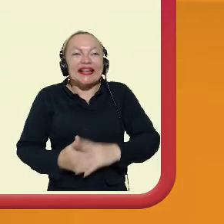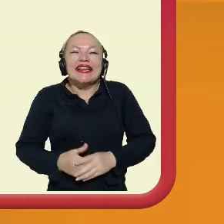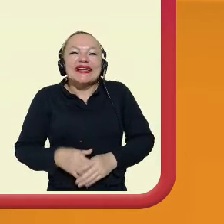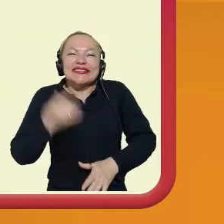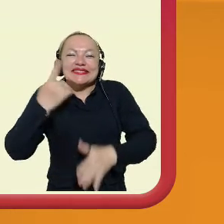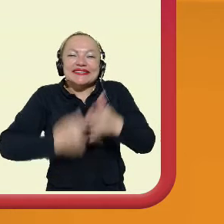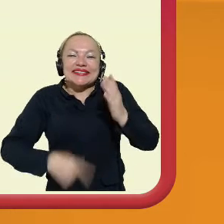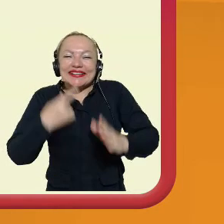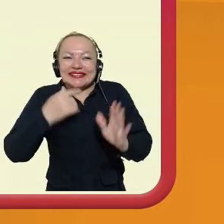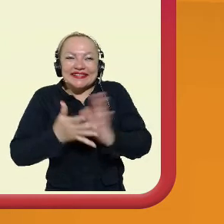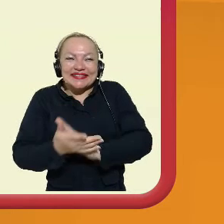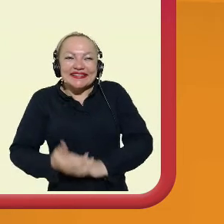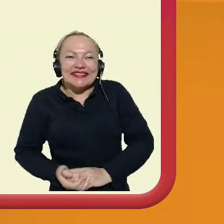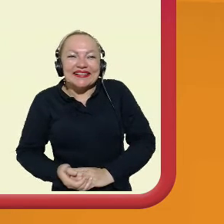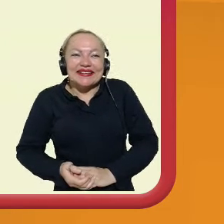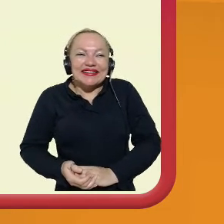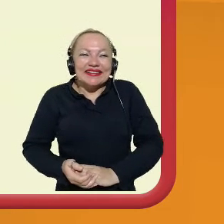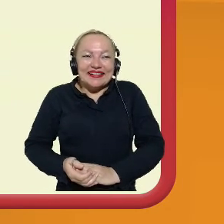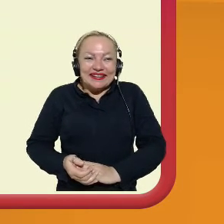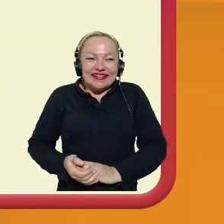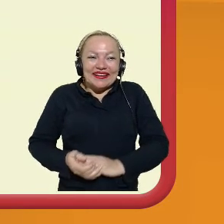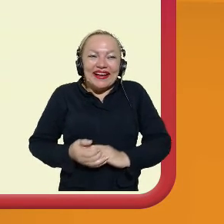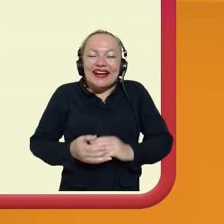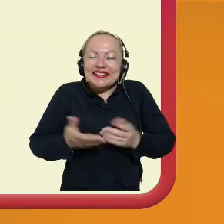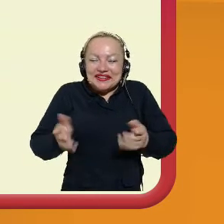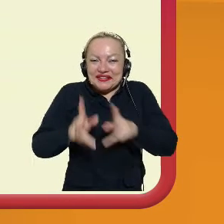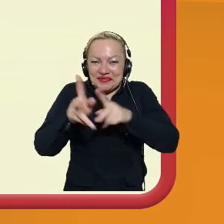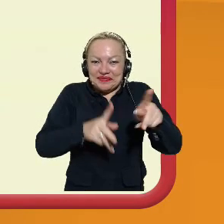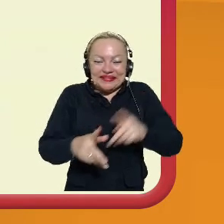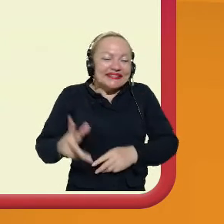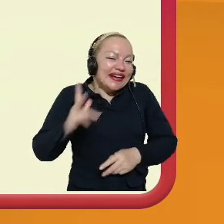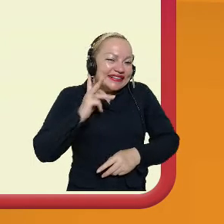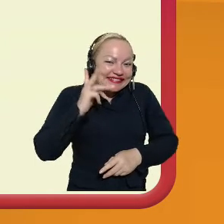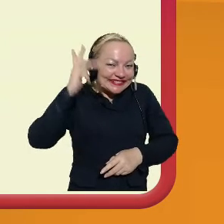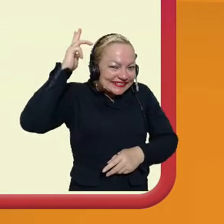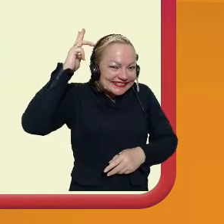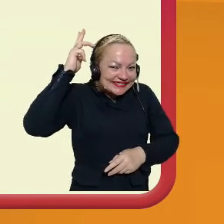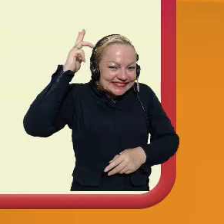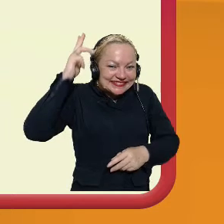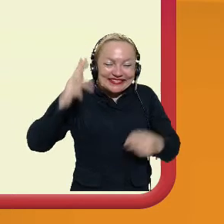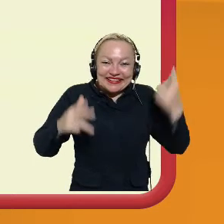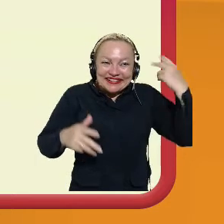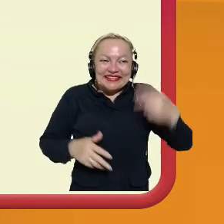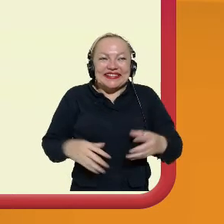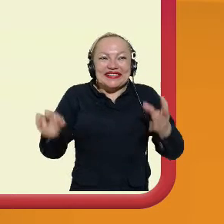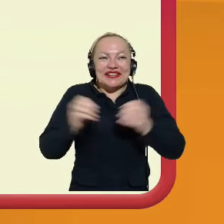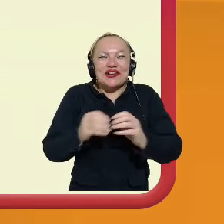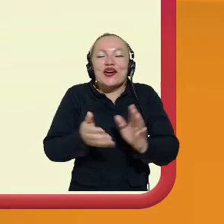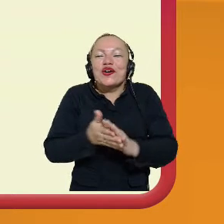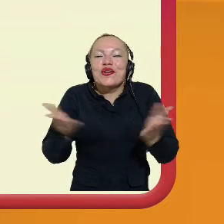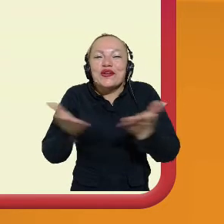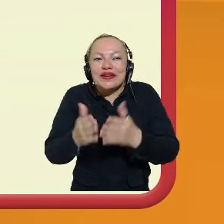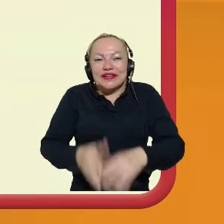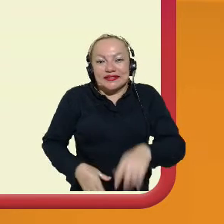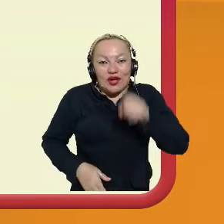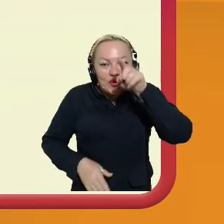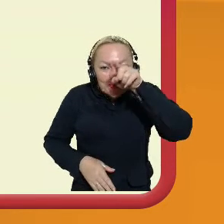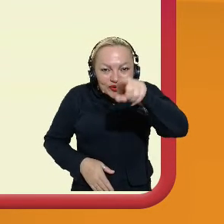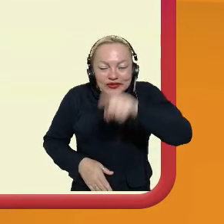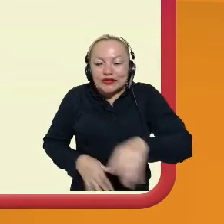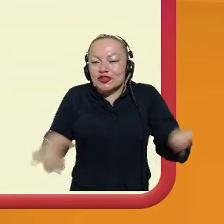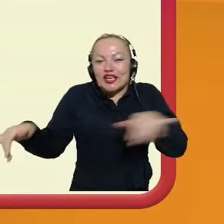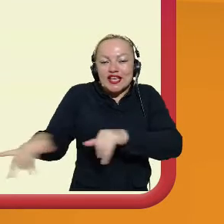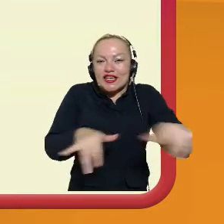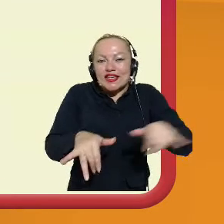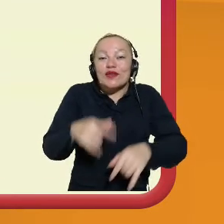donde está... ¿Donde el perro le corta la oreja al humano? Exacto. Ah, carambas, vea. Entonces imagínate... ¿Leíste el pensamiento? Donde a ti te hicieran lo